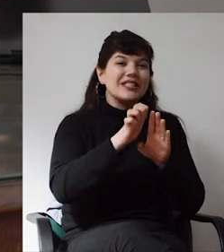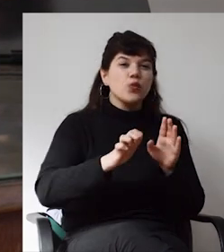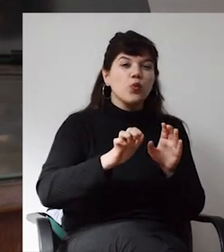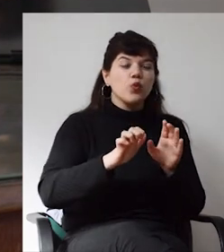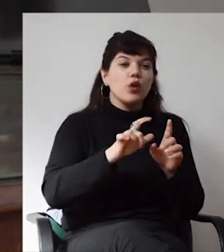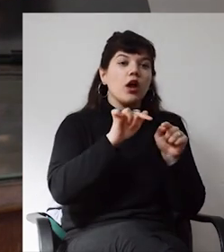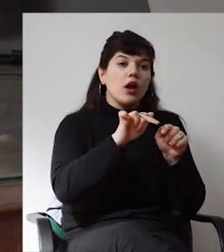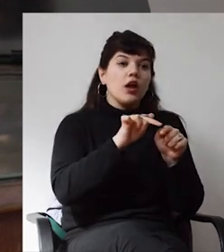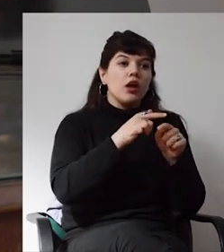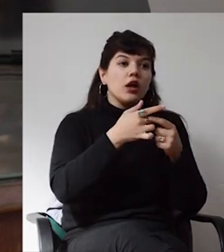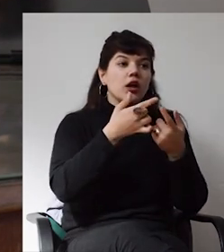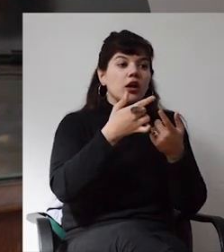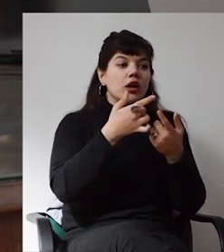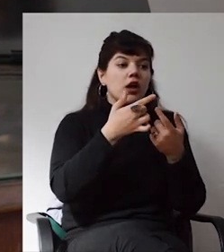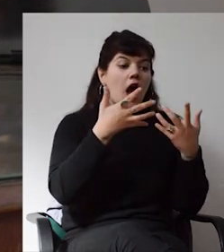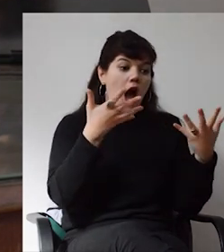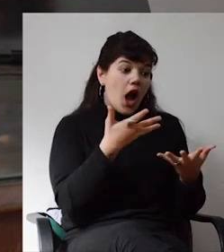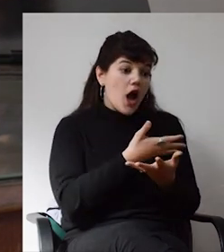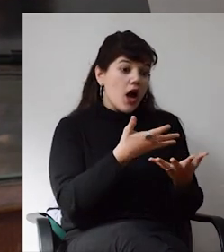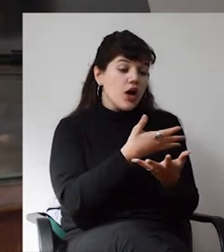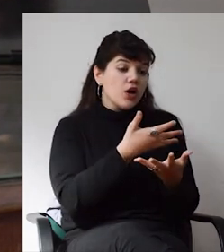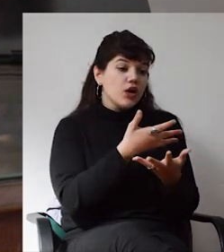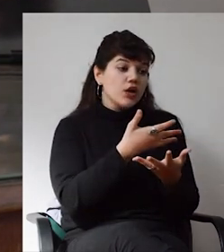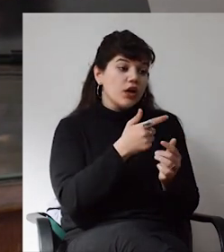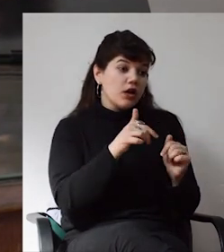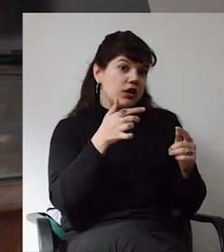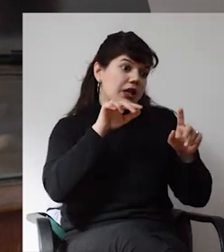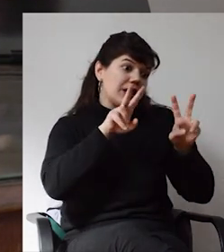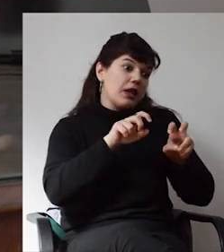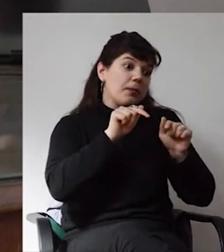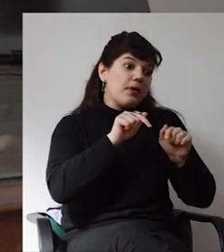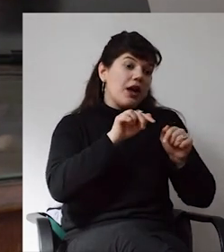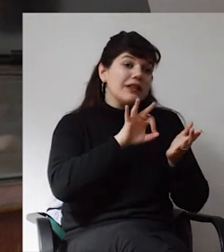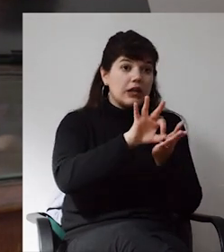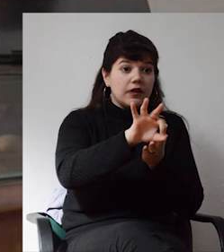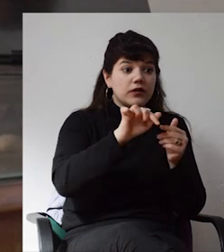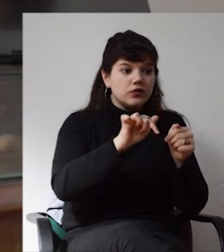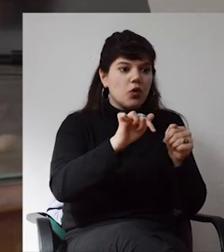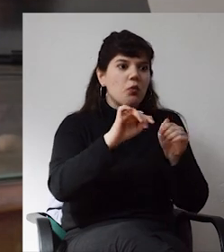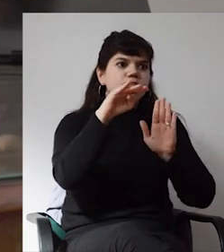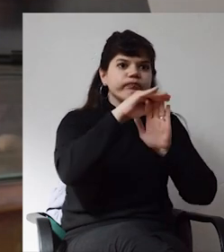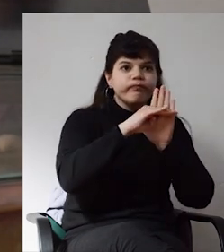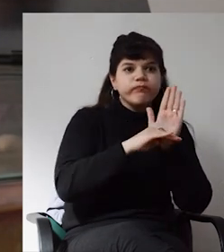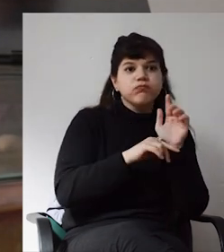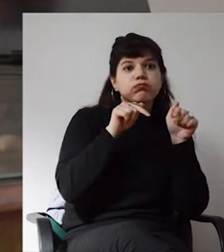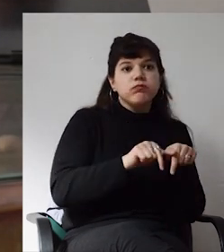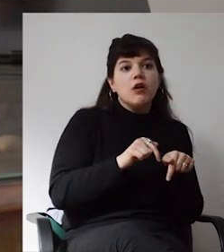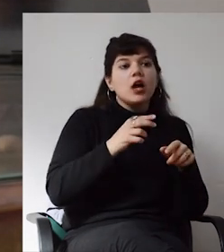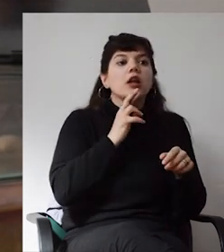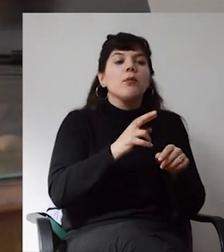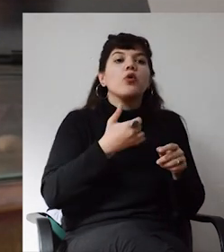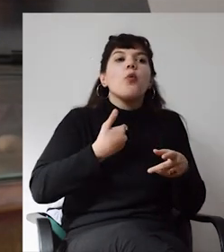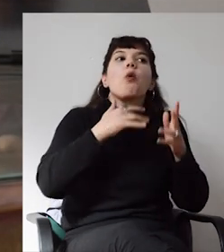las estructuras? Hoy por hoy hay estructuras, los servicios tienen estructuras que responden